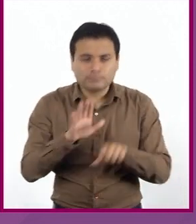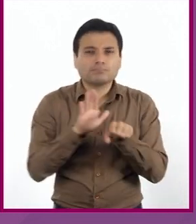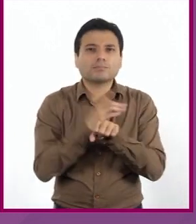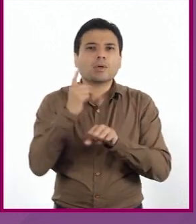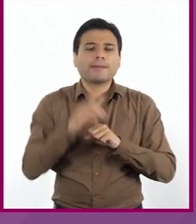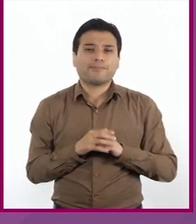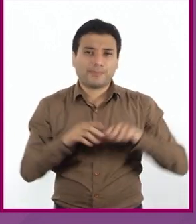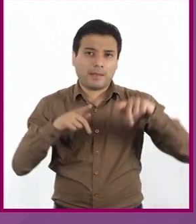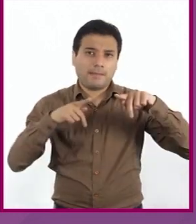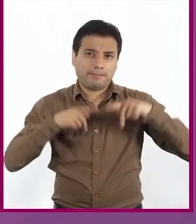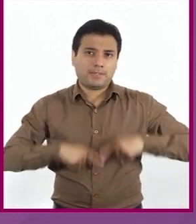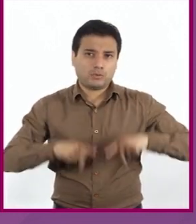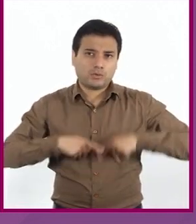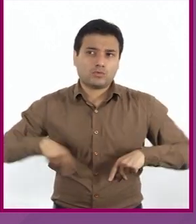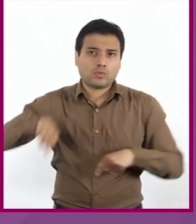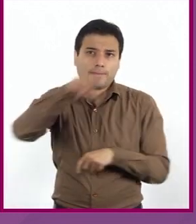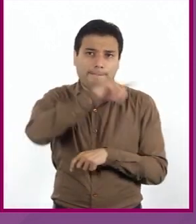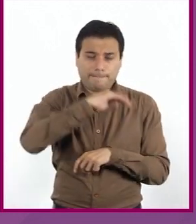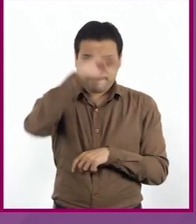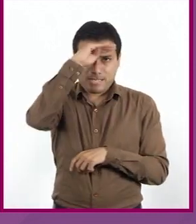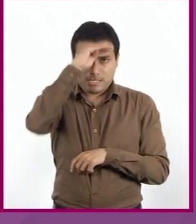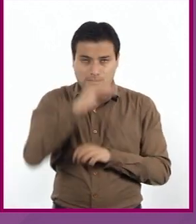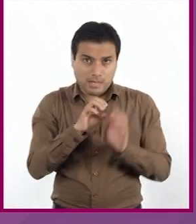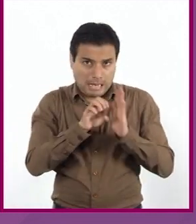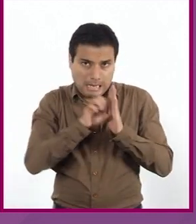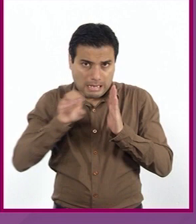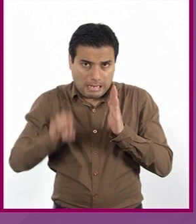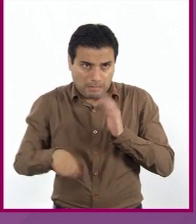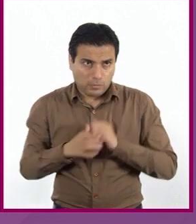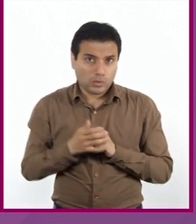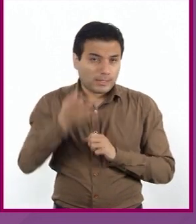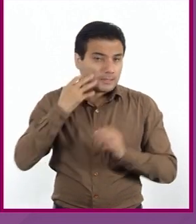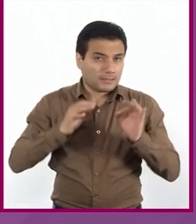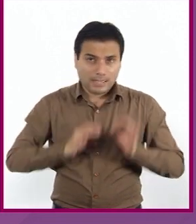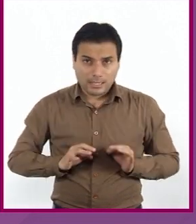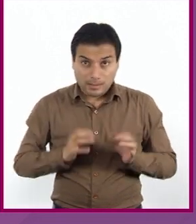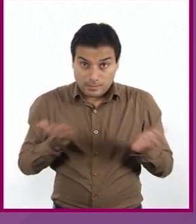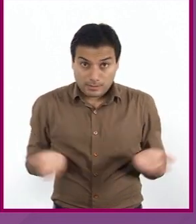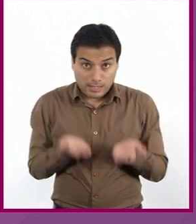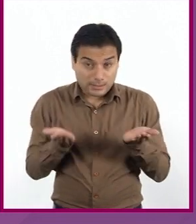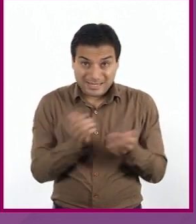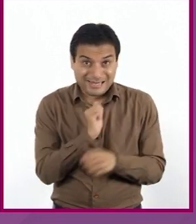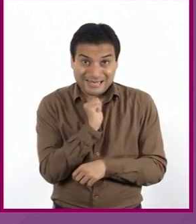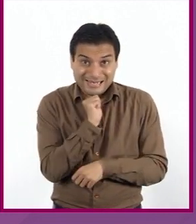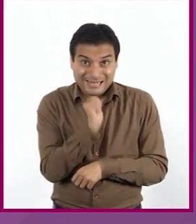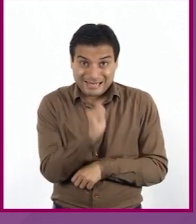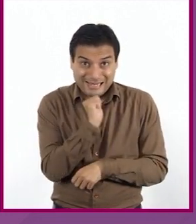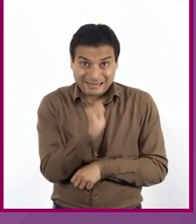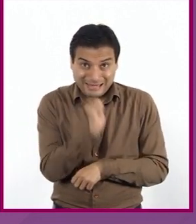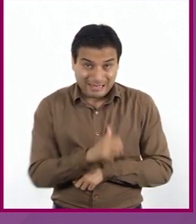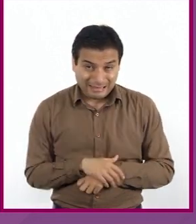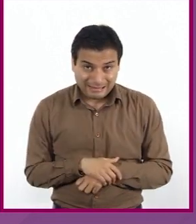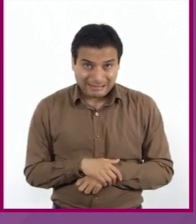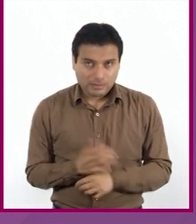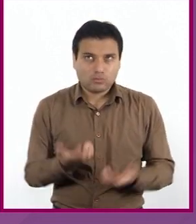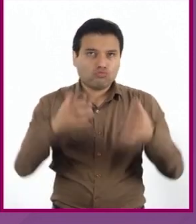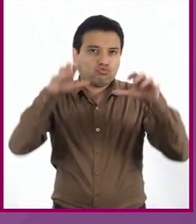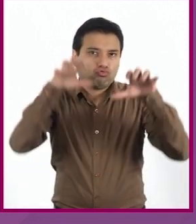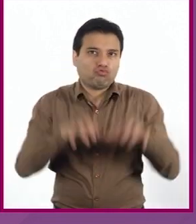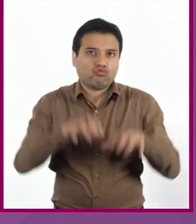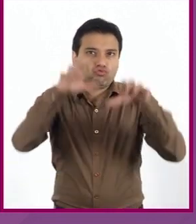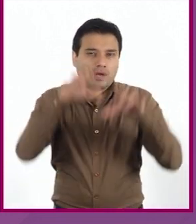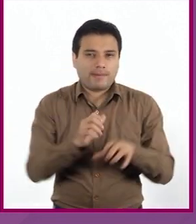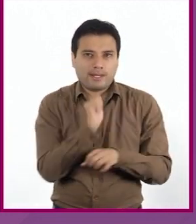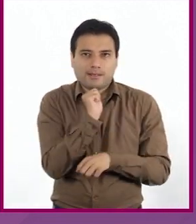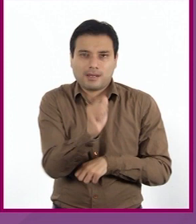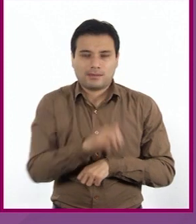pobladores perdura la idea de que si no danzan los jaguares o tigres, como también se les conoce, no llueve y se